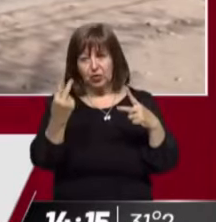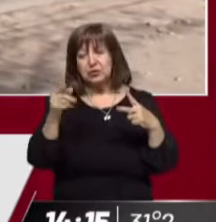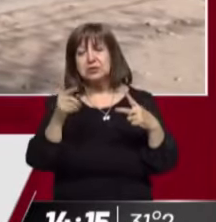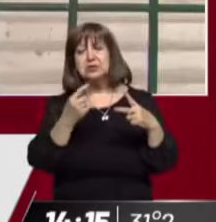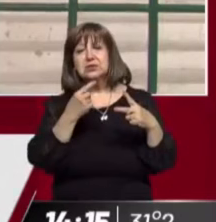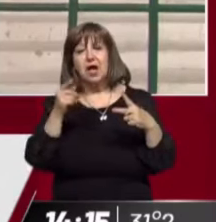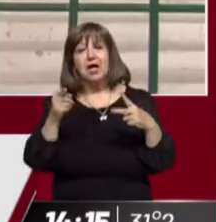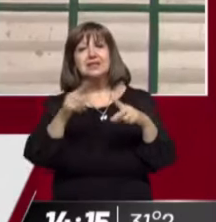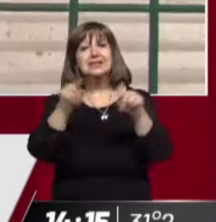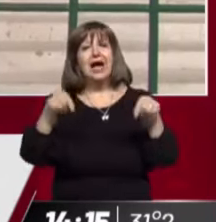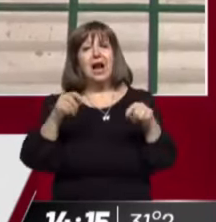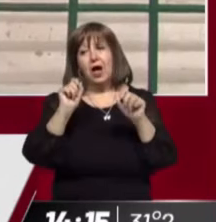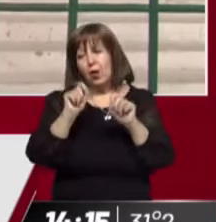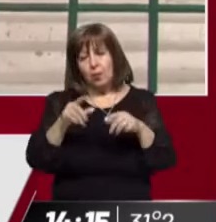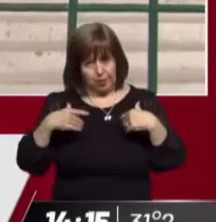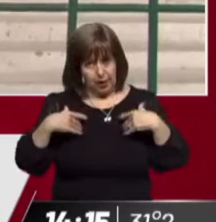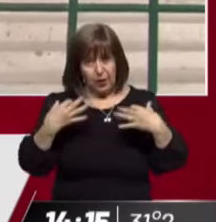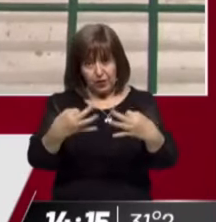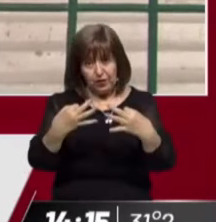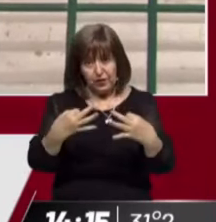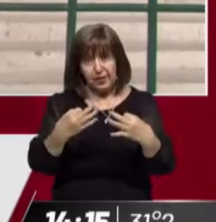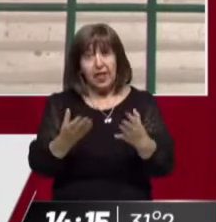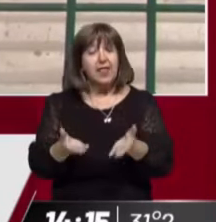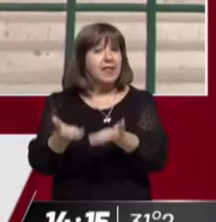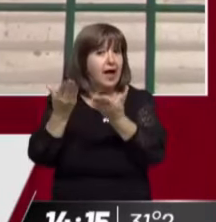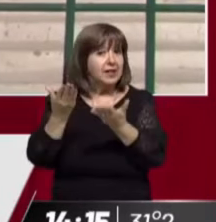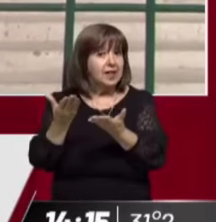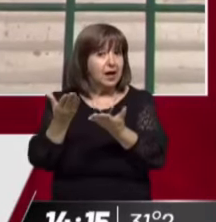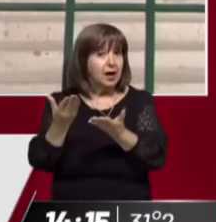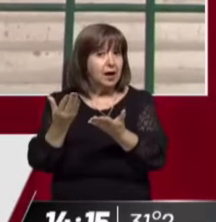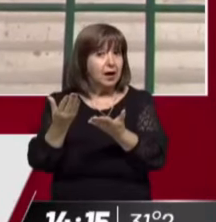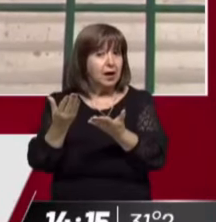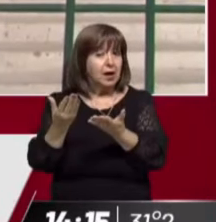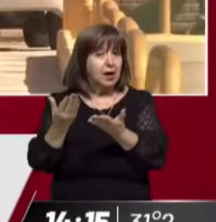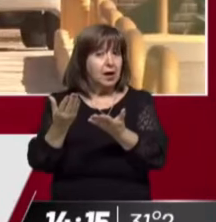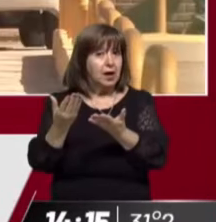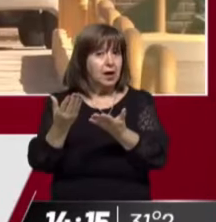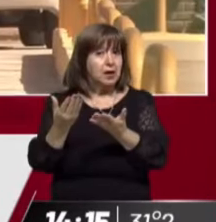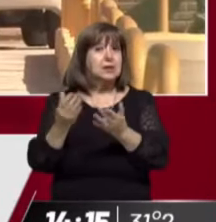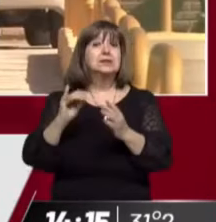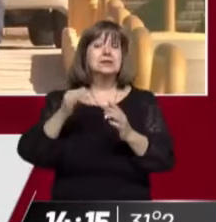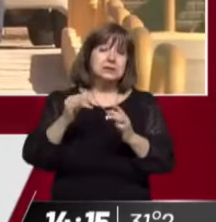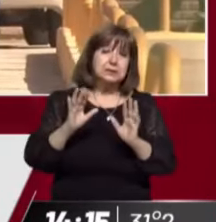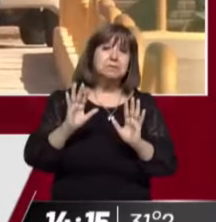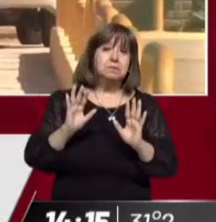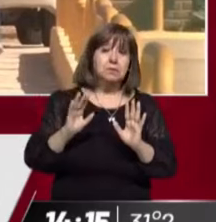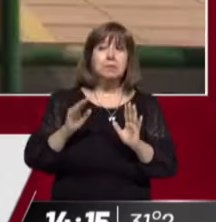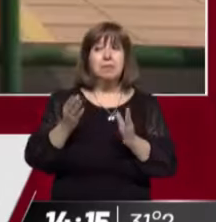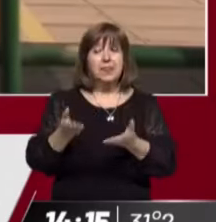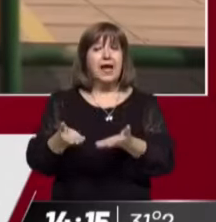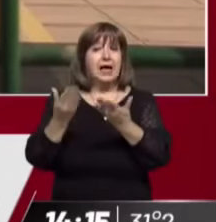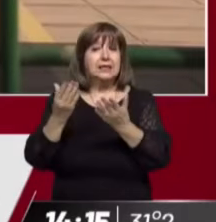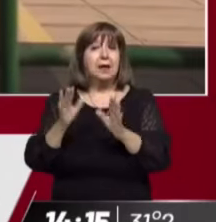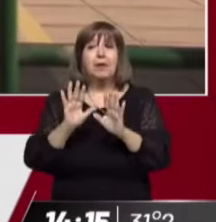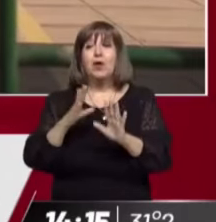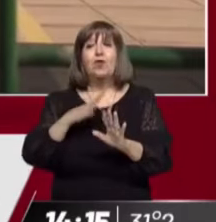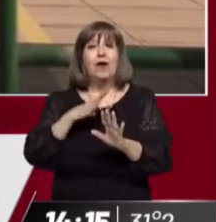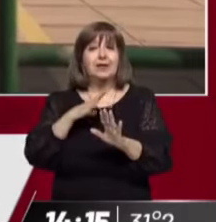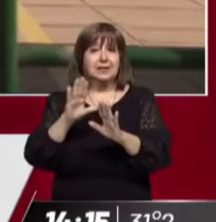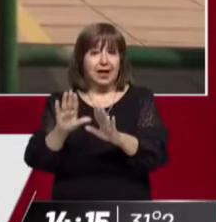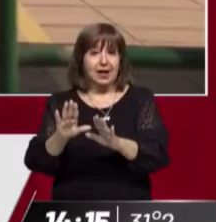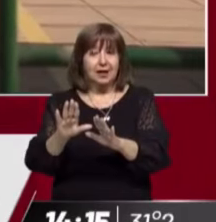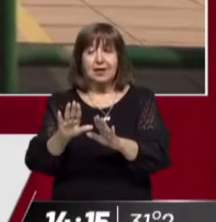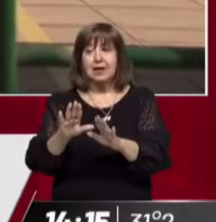internado, acá está en sala común, ¿ya está bien? ¿Se le puede dar de alta en las próximas horas o no? Eso sí, probablemente se le puede dar de alta, lo que pasa es que ya